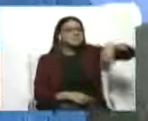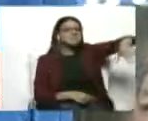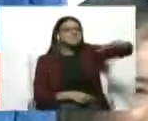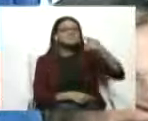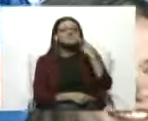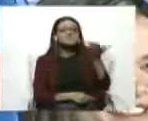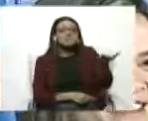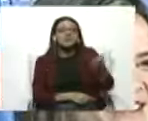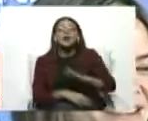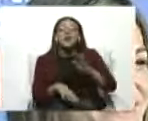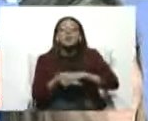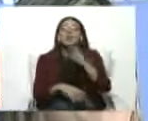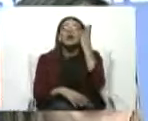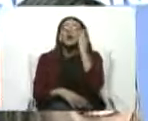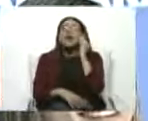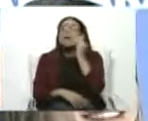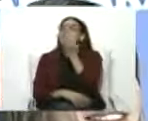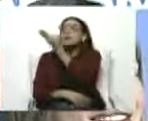Porque